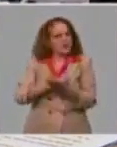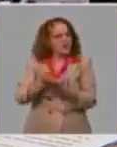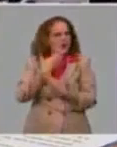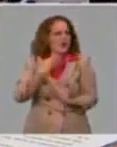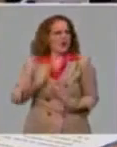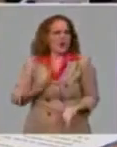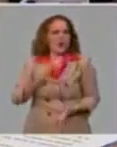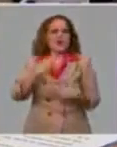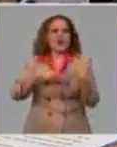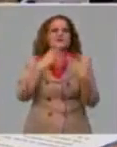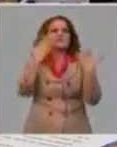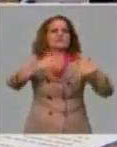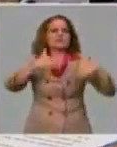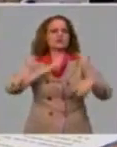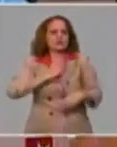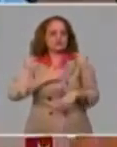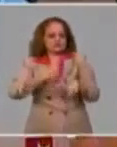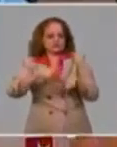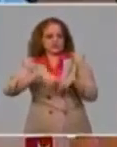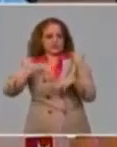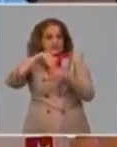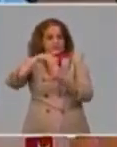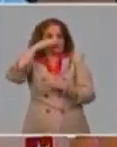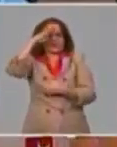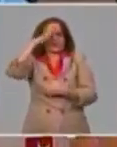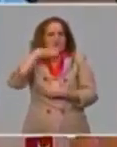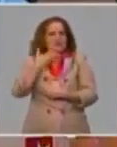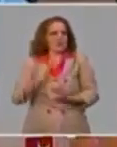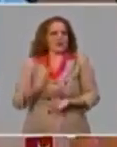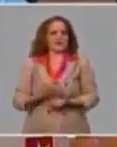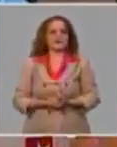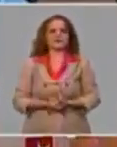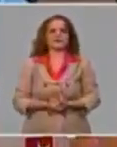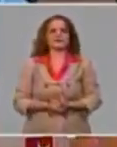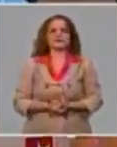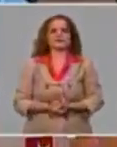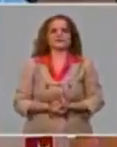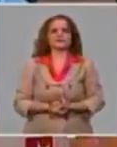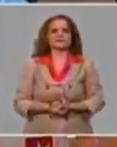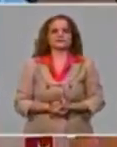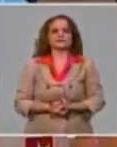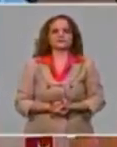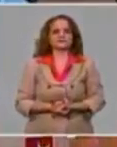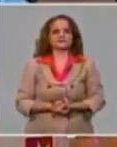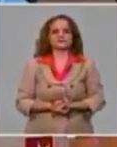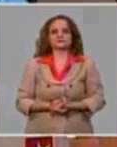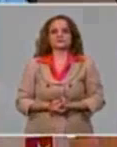materiales dentro del país? Bueno, la producción de materiales